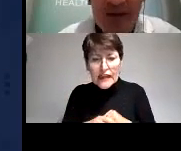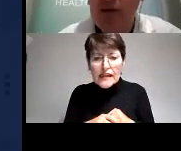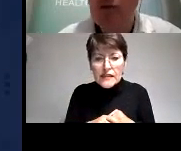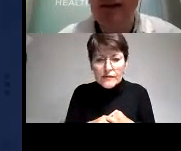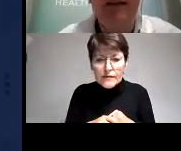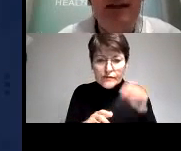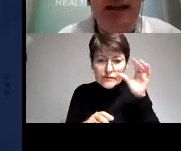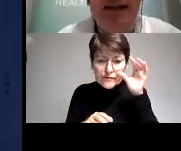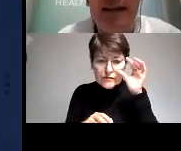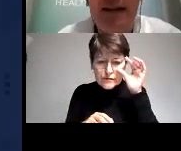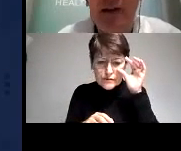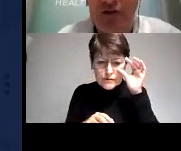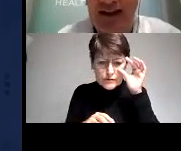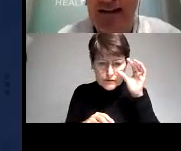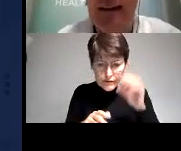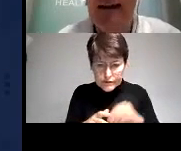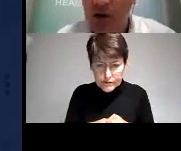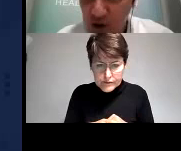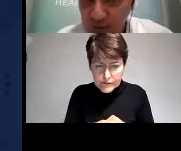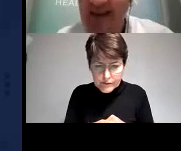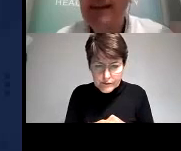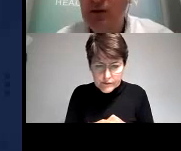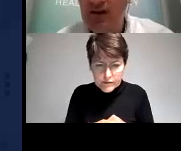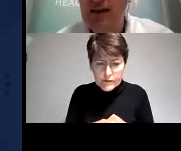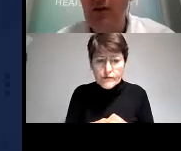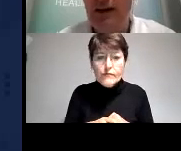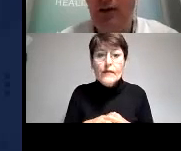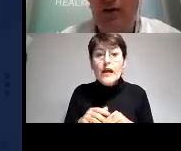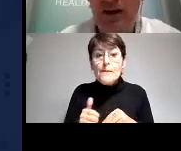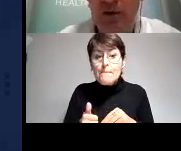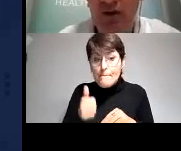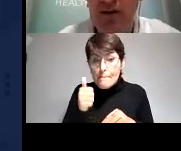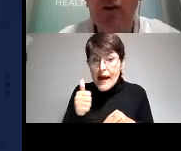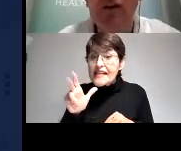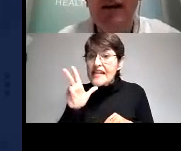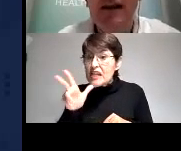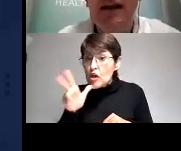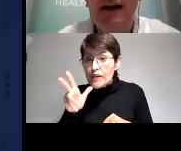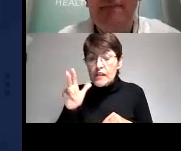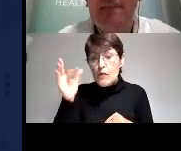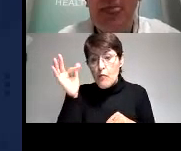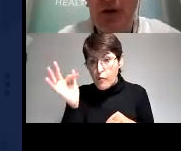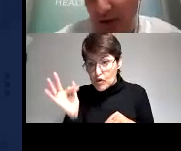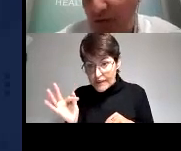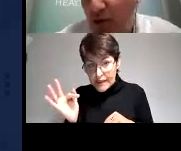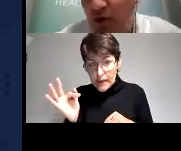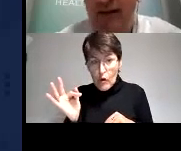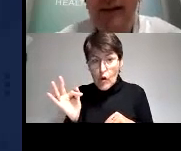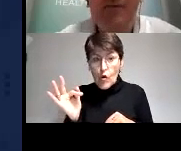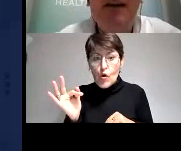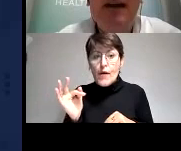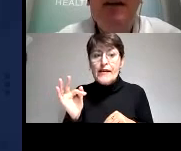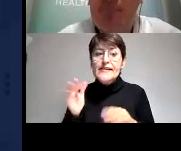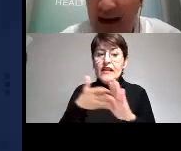determinado alimento o una determinada sustancia. Cuanto más iones hidrógeno positivos, cuanto más